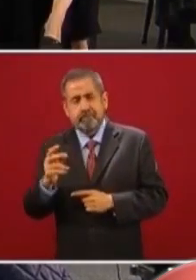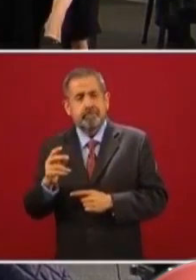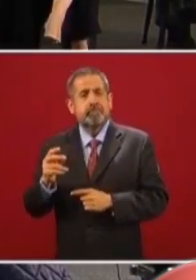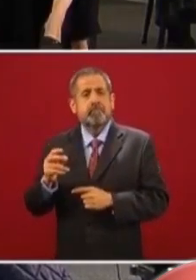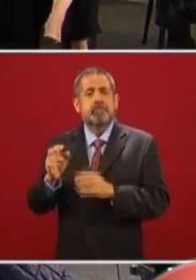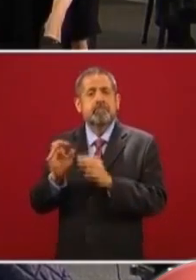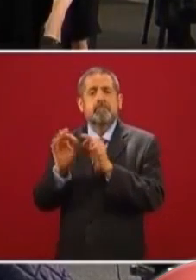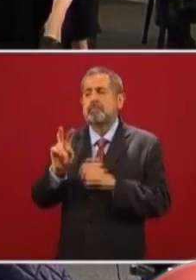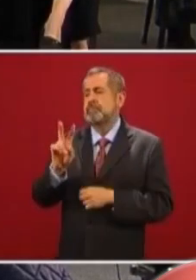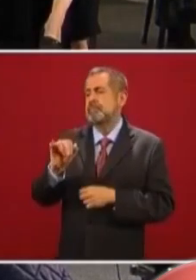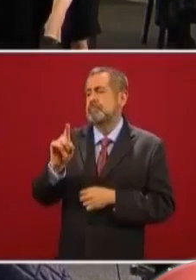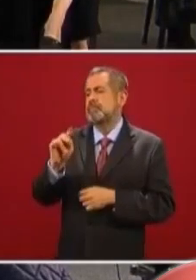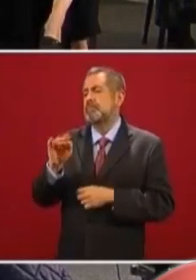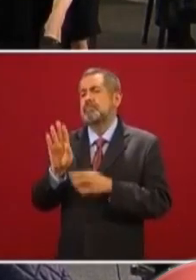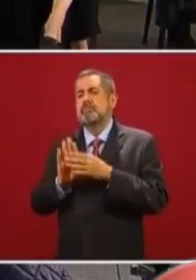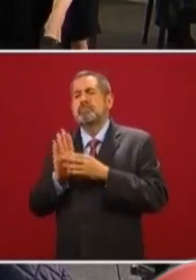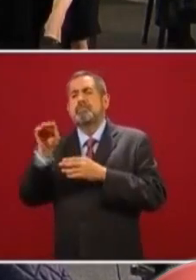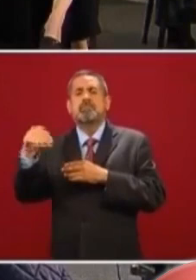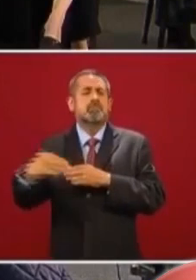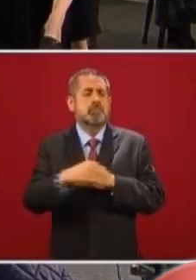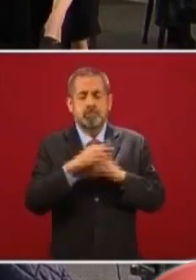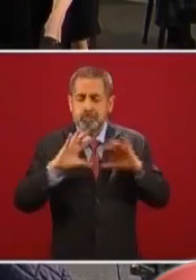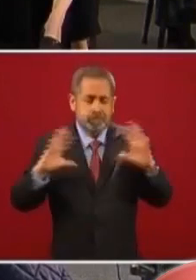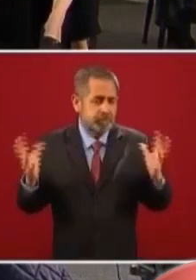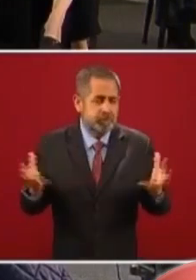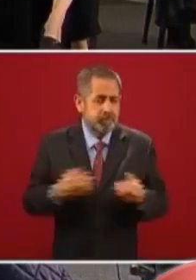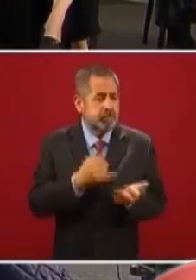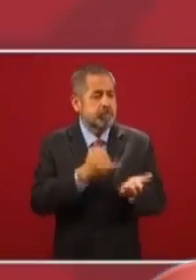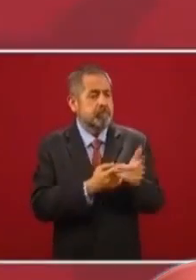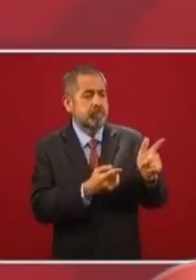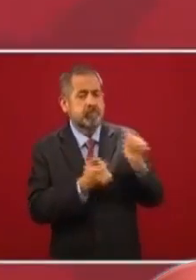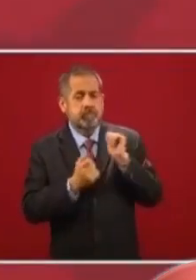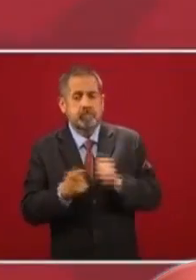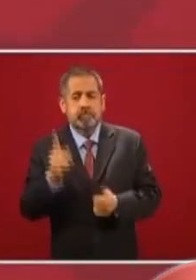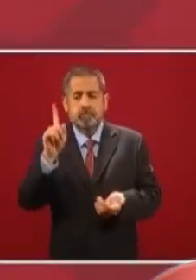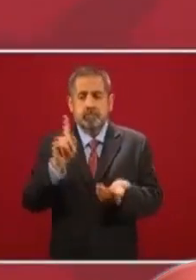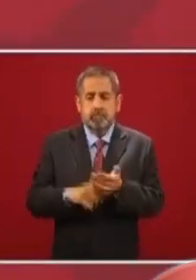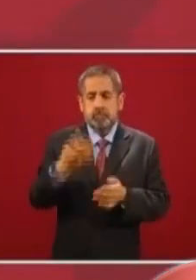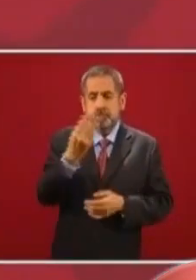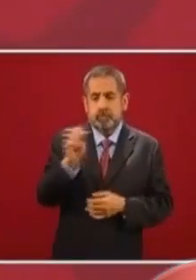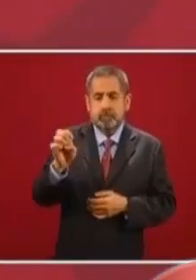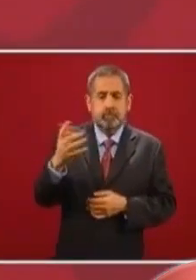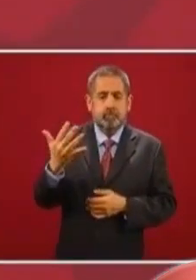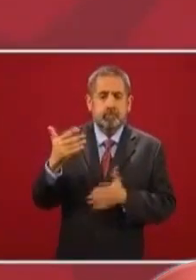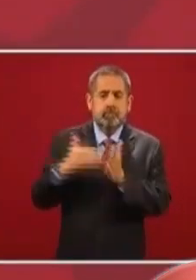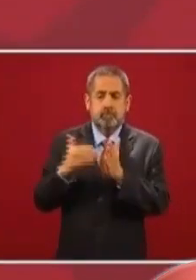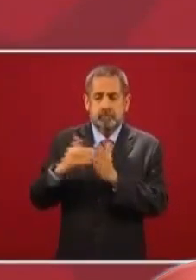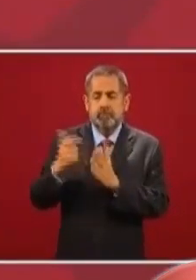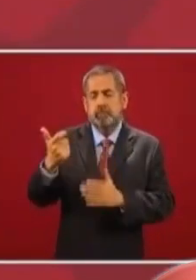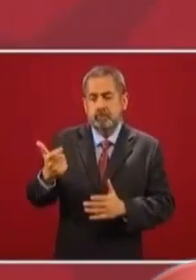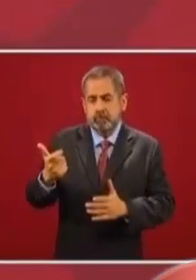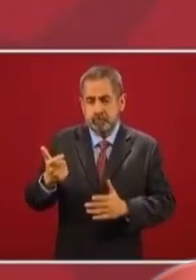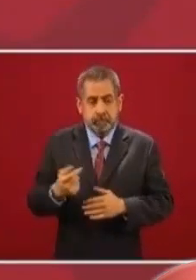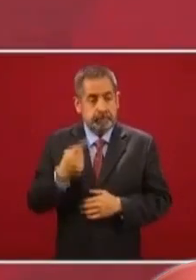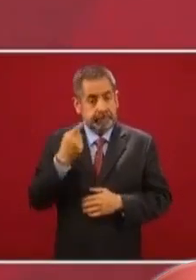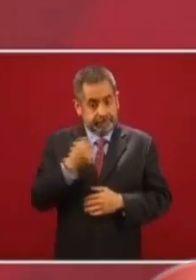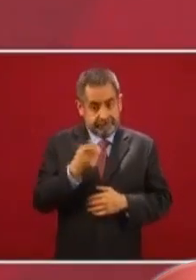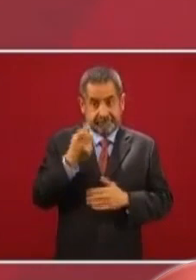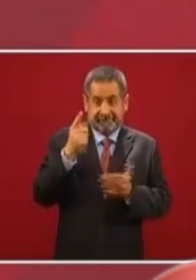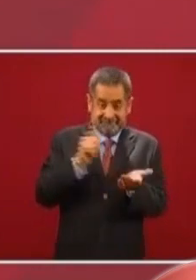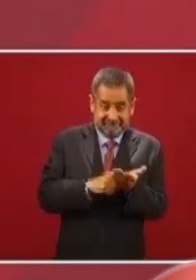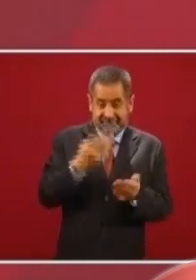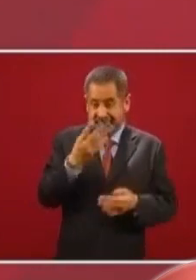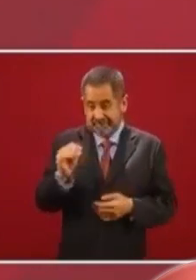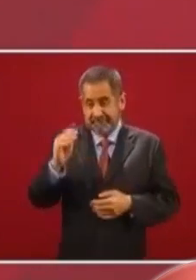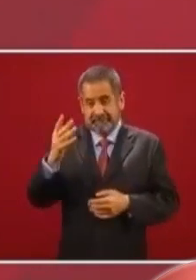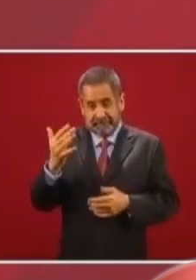elevados que también hay que construir, solamente recursos fiscales serían 1.950 millones de pesos. De esos 1.950